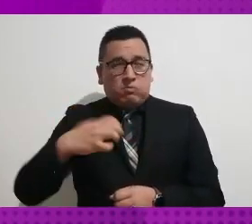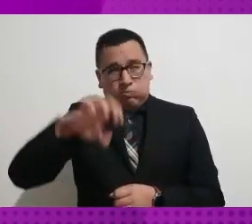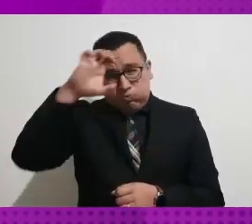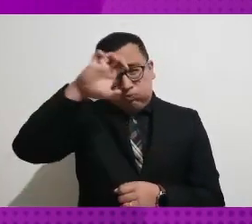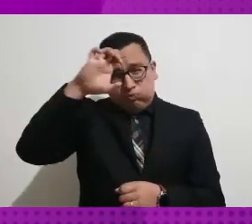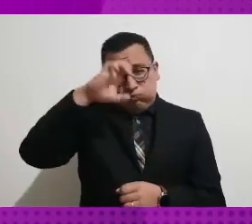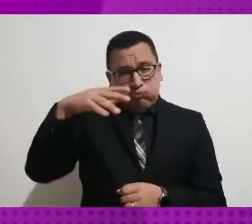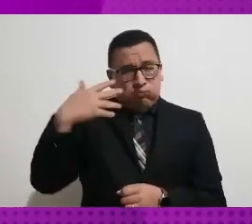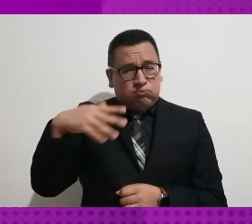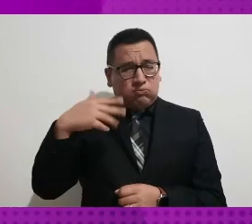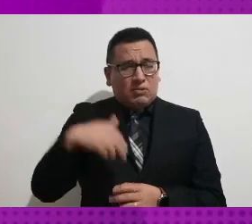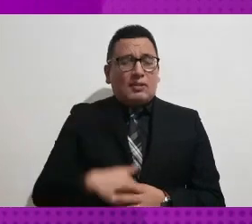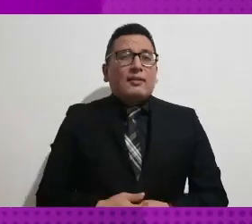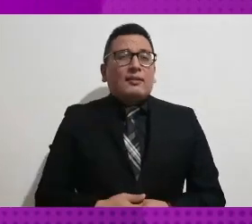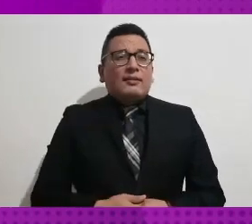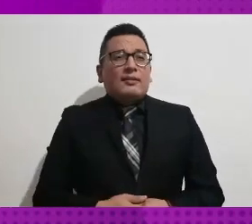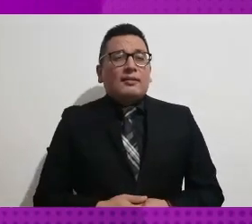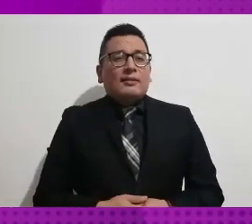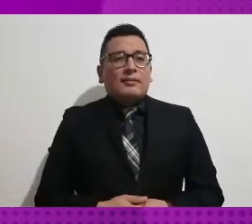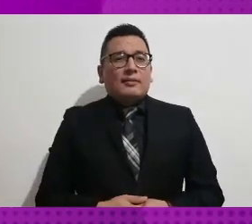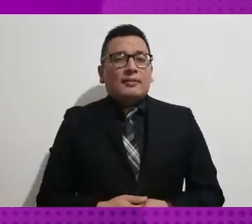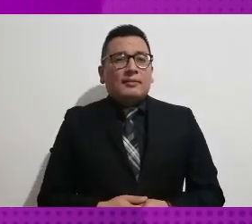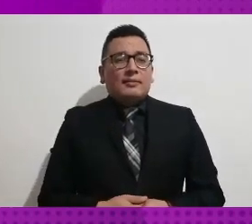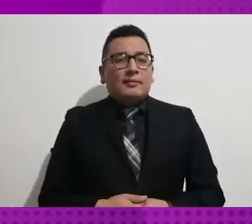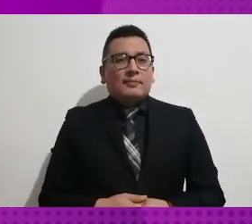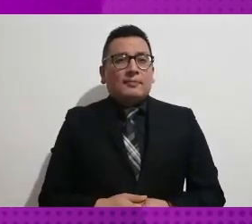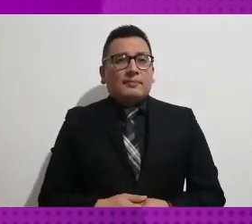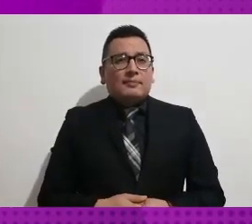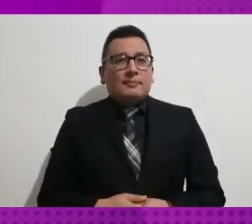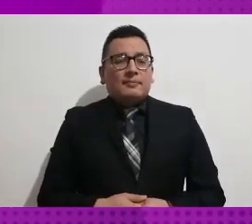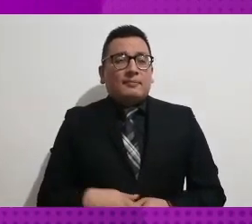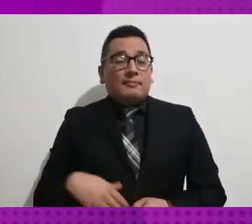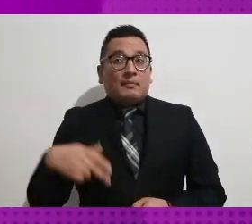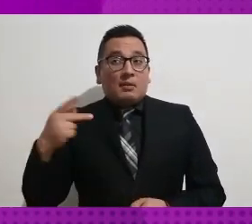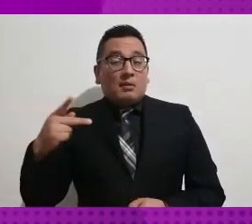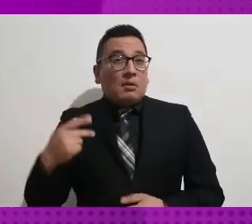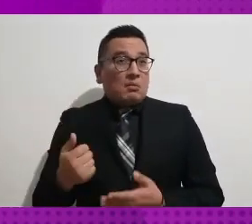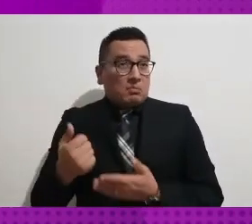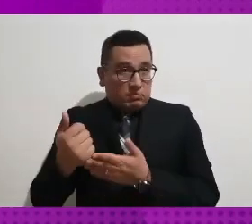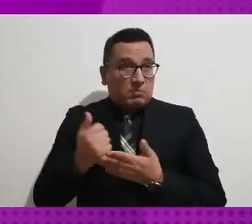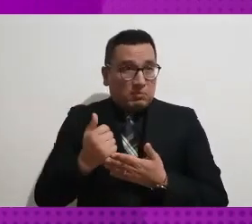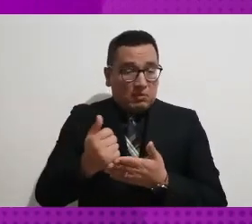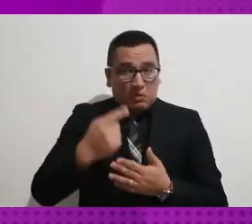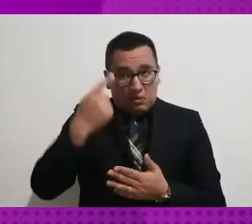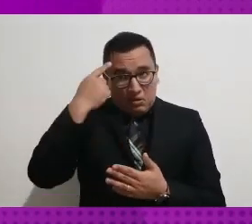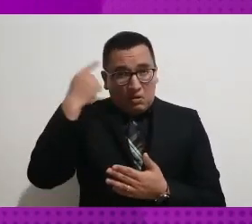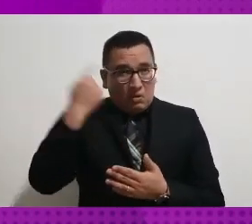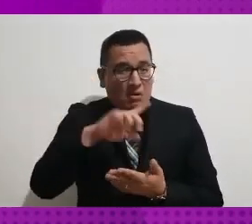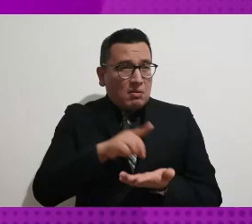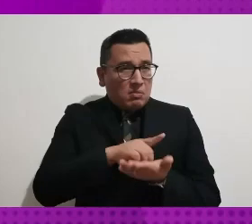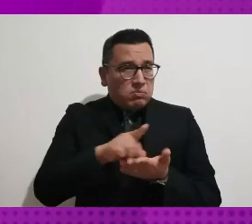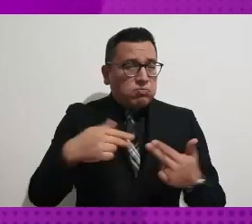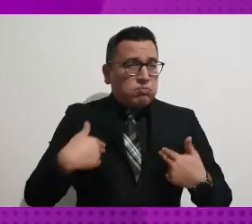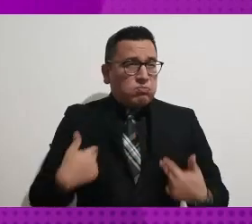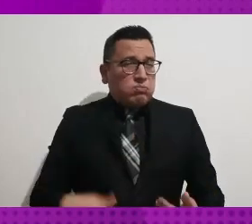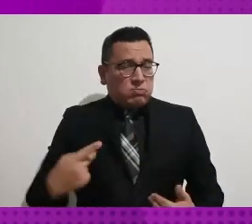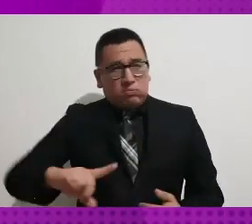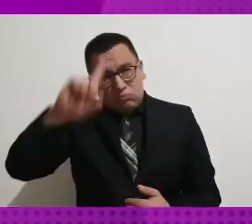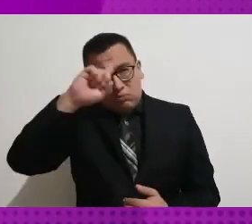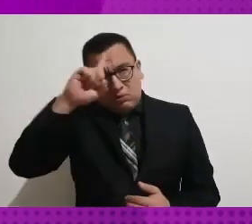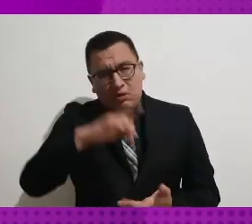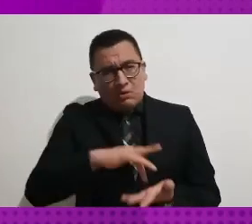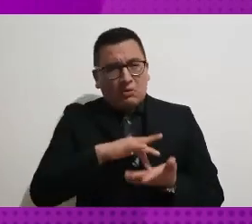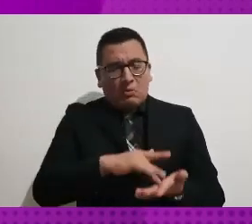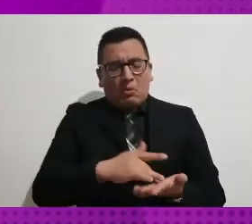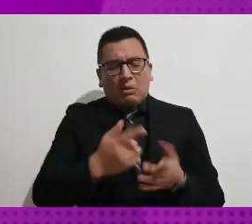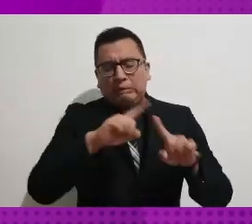ahí consejera del Consejo Técnico Consultivo de la Comisión de Derechos Humanos, ha estado en diversas